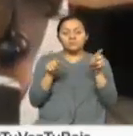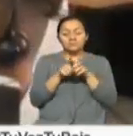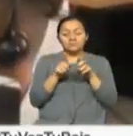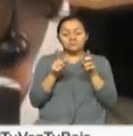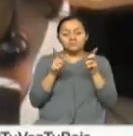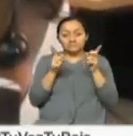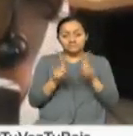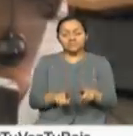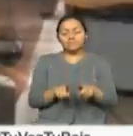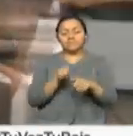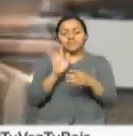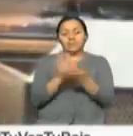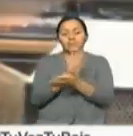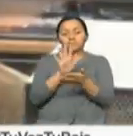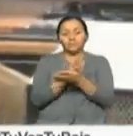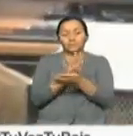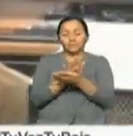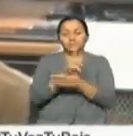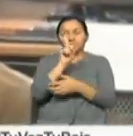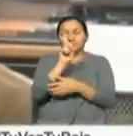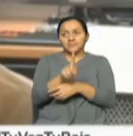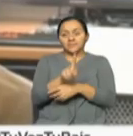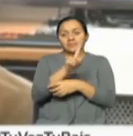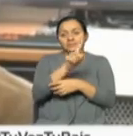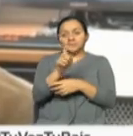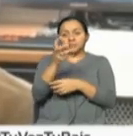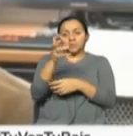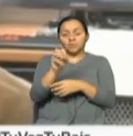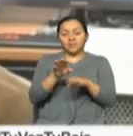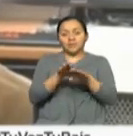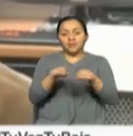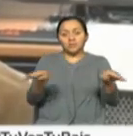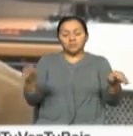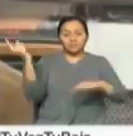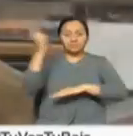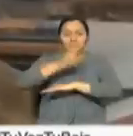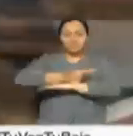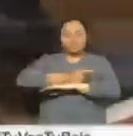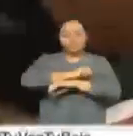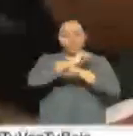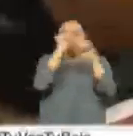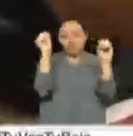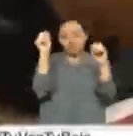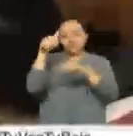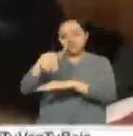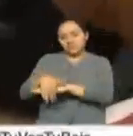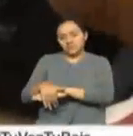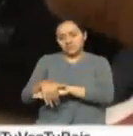escuelas con una capacidad de 1.140 estudiantes por jornada.